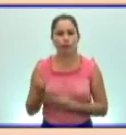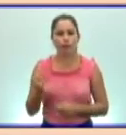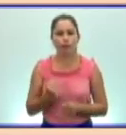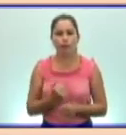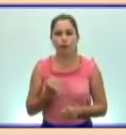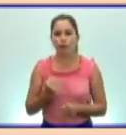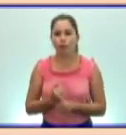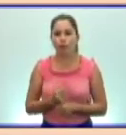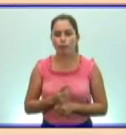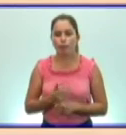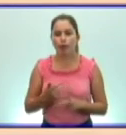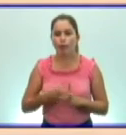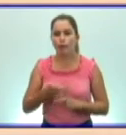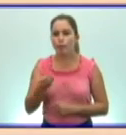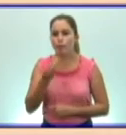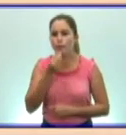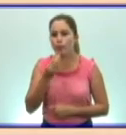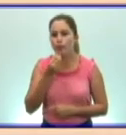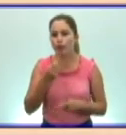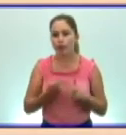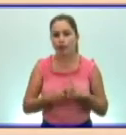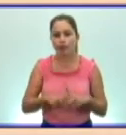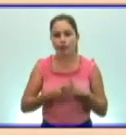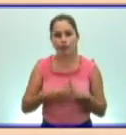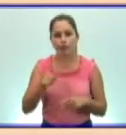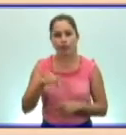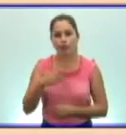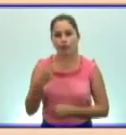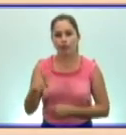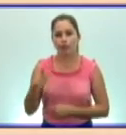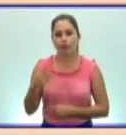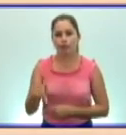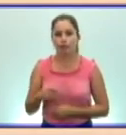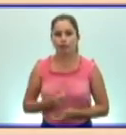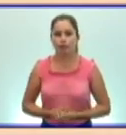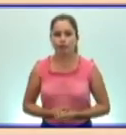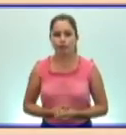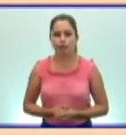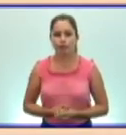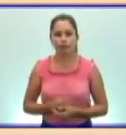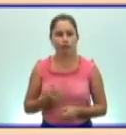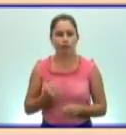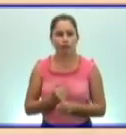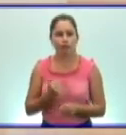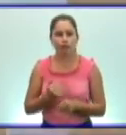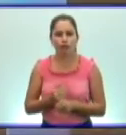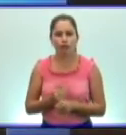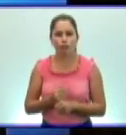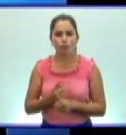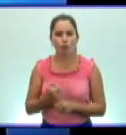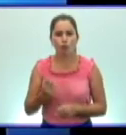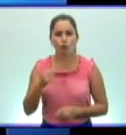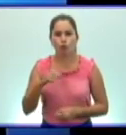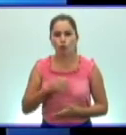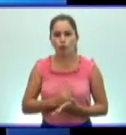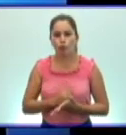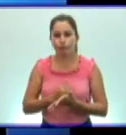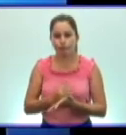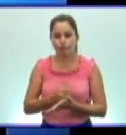para poder resolver estos ejercicios. Algoritmo de trabajo que yo les voy a ofrecer